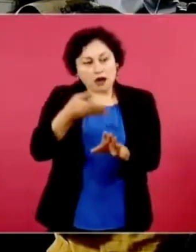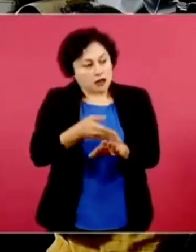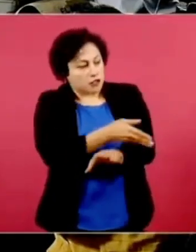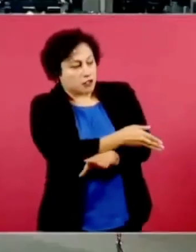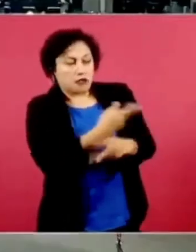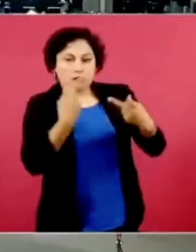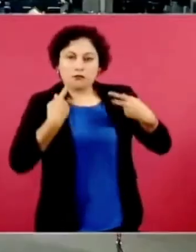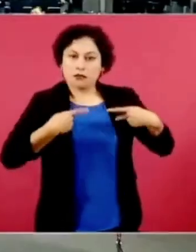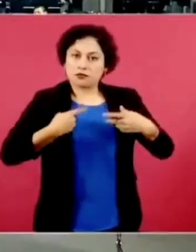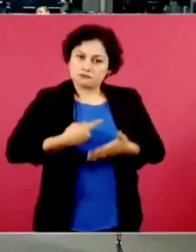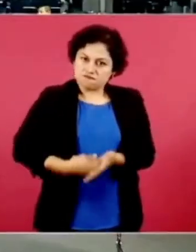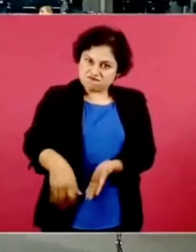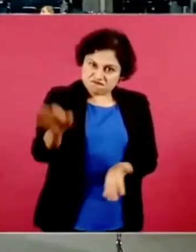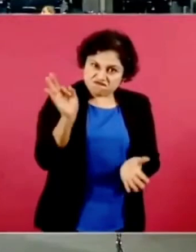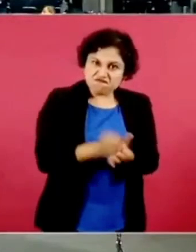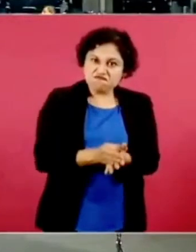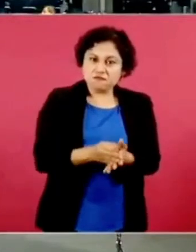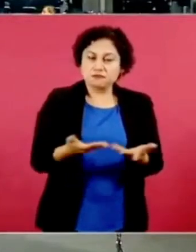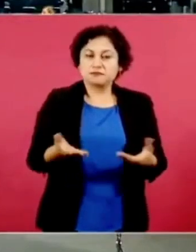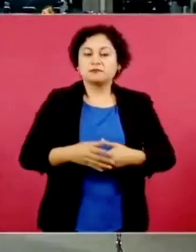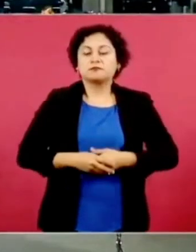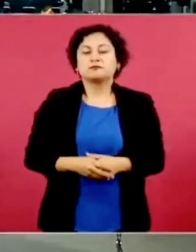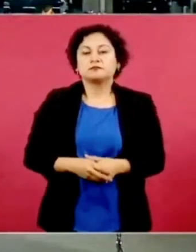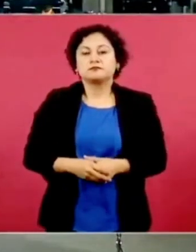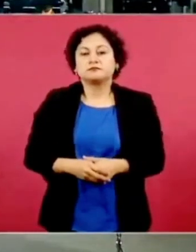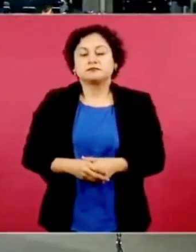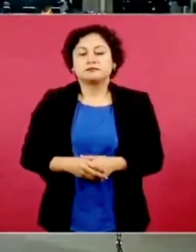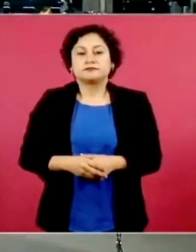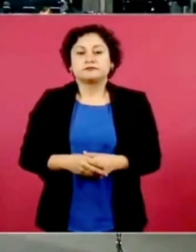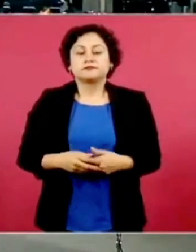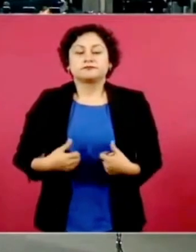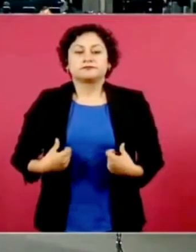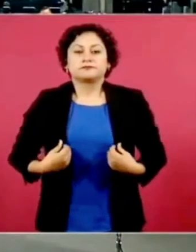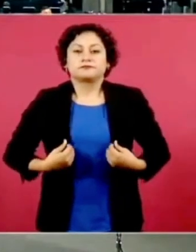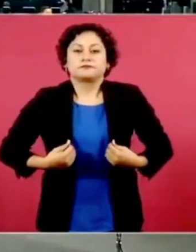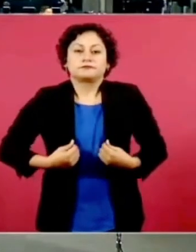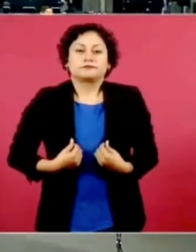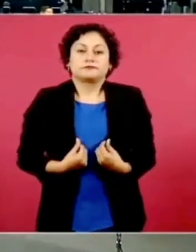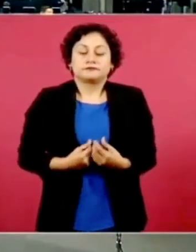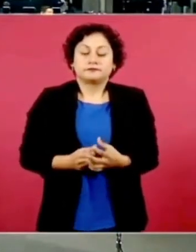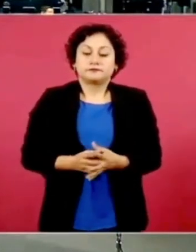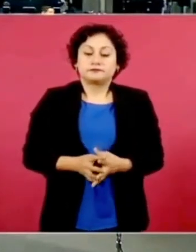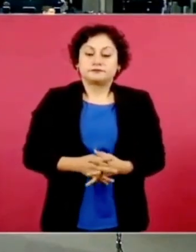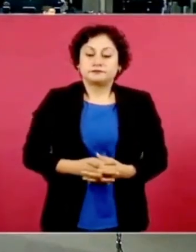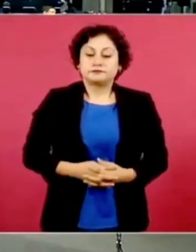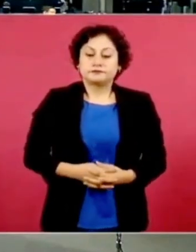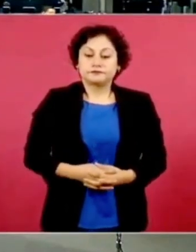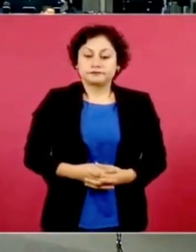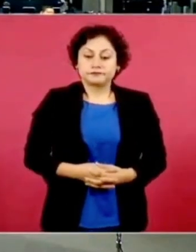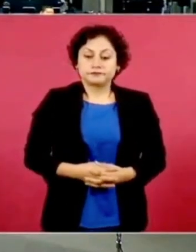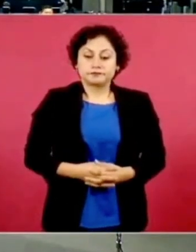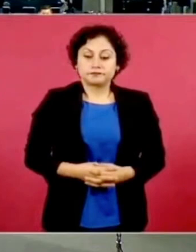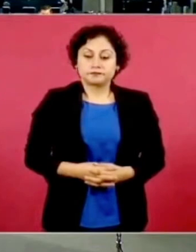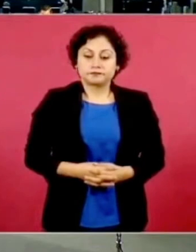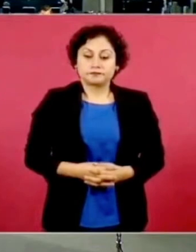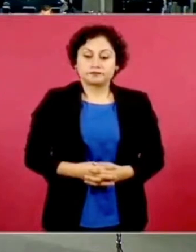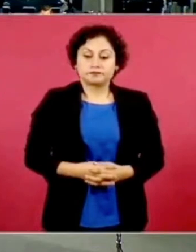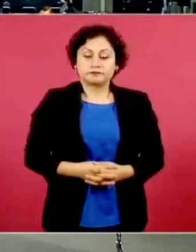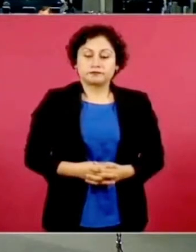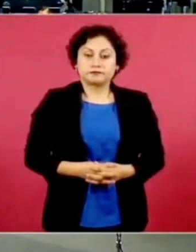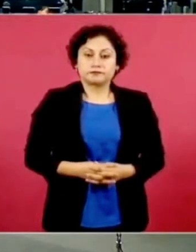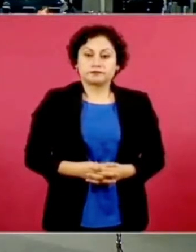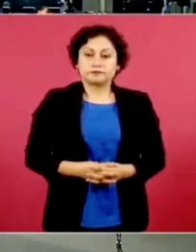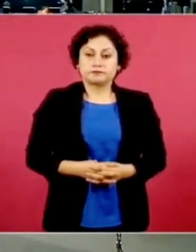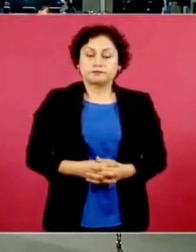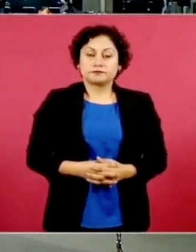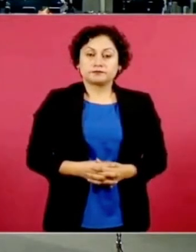Un instituto de información de historia de gobiernos pasados para que la gente sepa el daño que le han hecho a México gobiernos pasados.